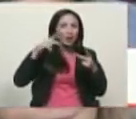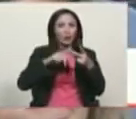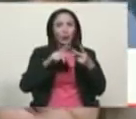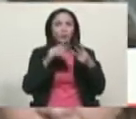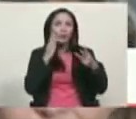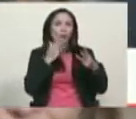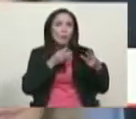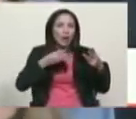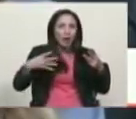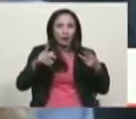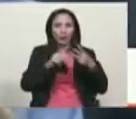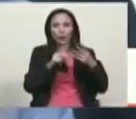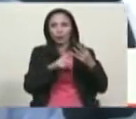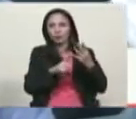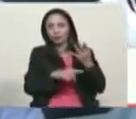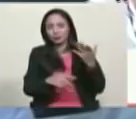libertos,